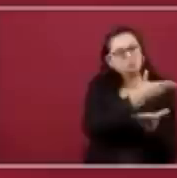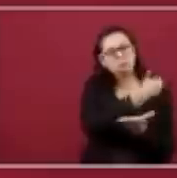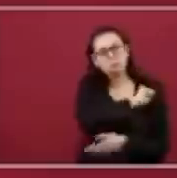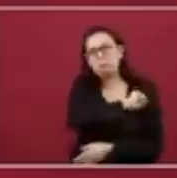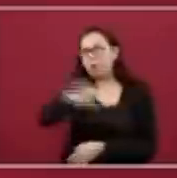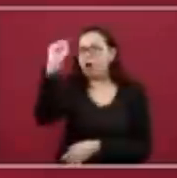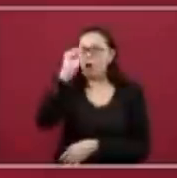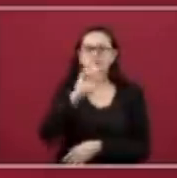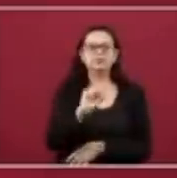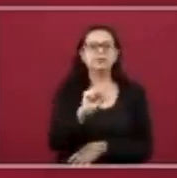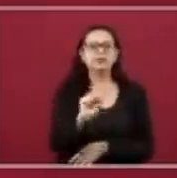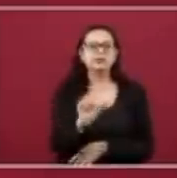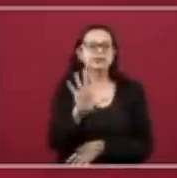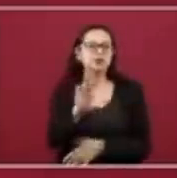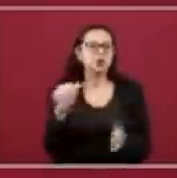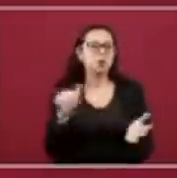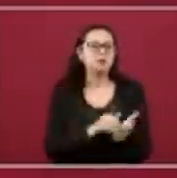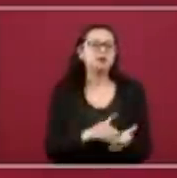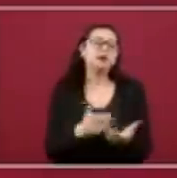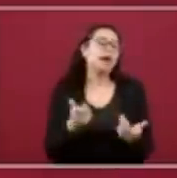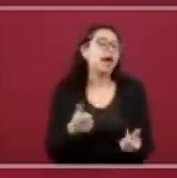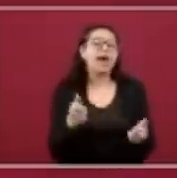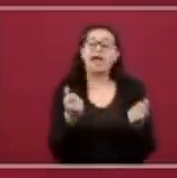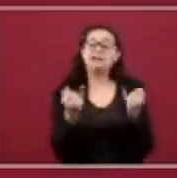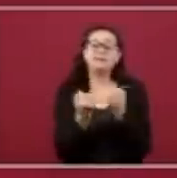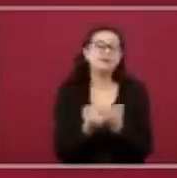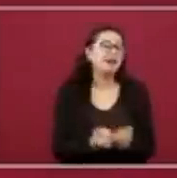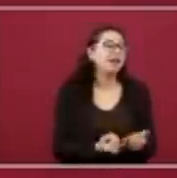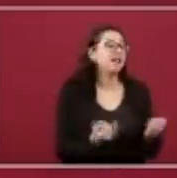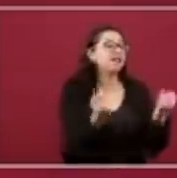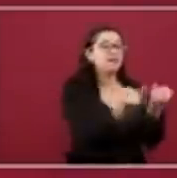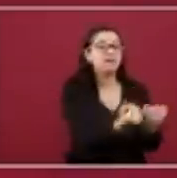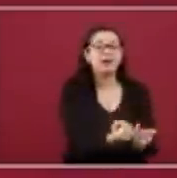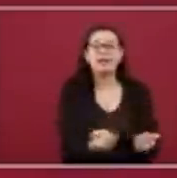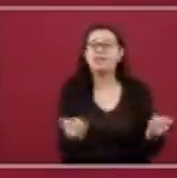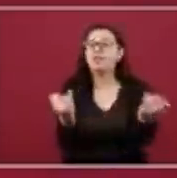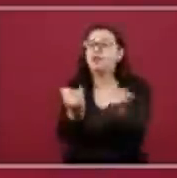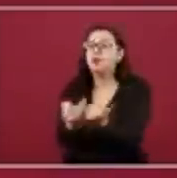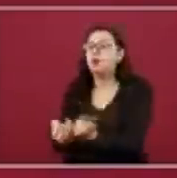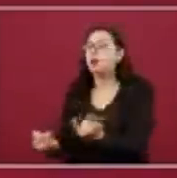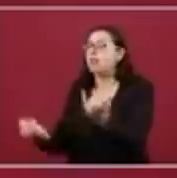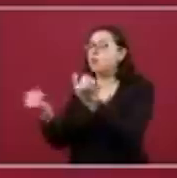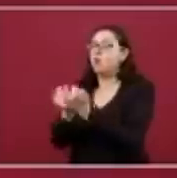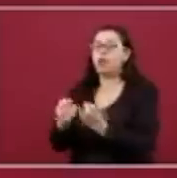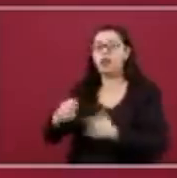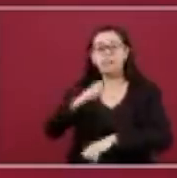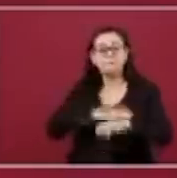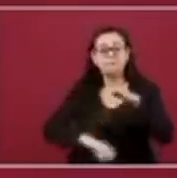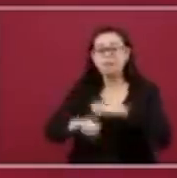está todo. Ayer hablamos también de estas plantas de fertilizantes que compraron,